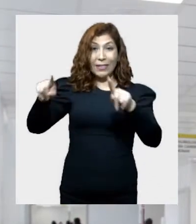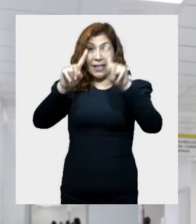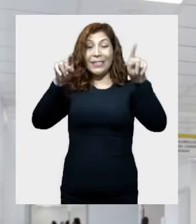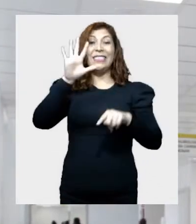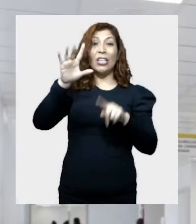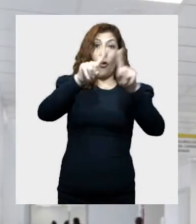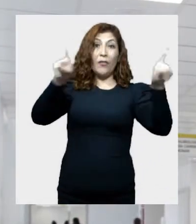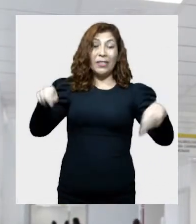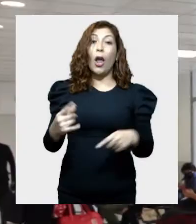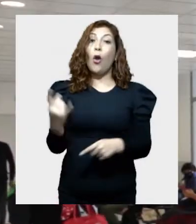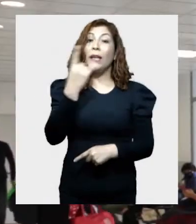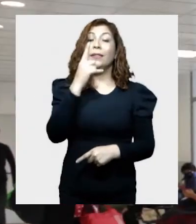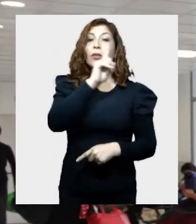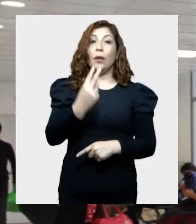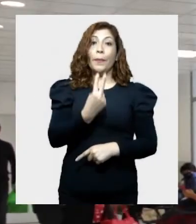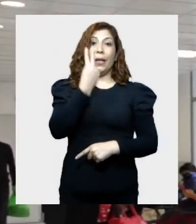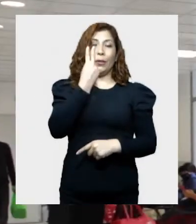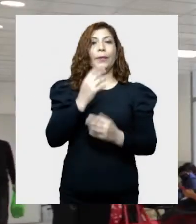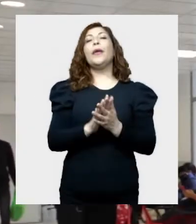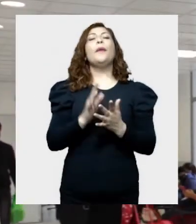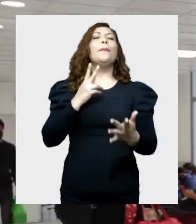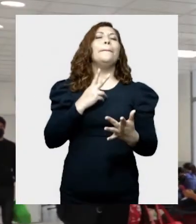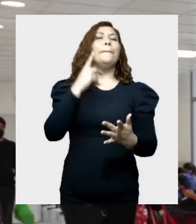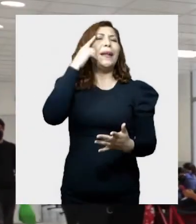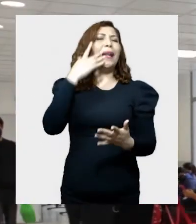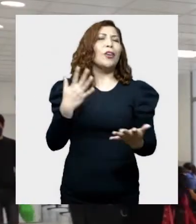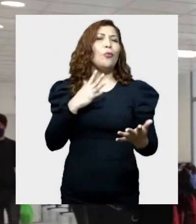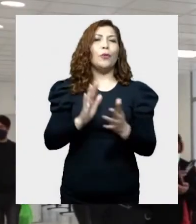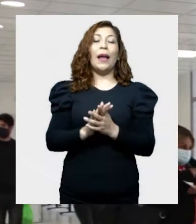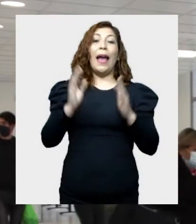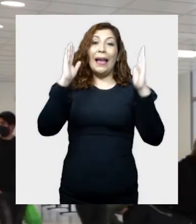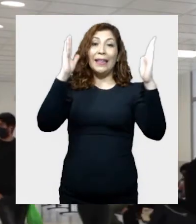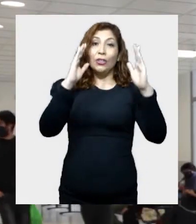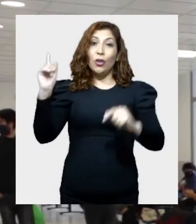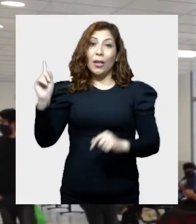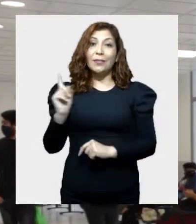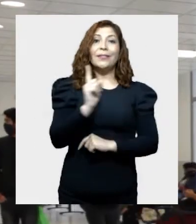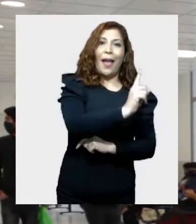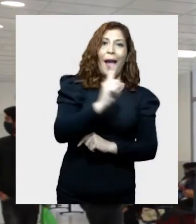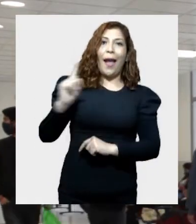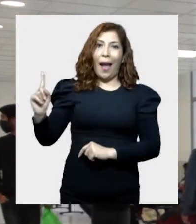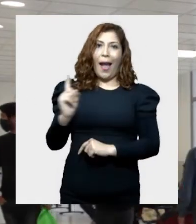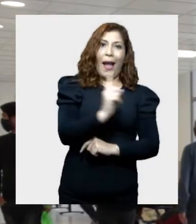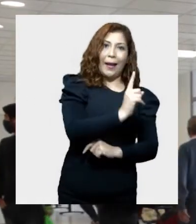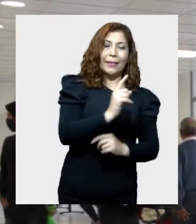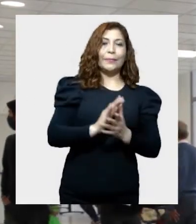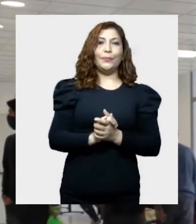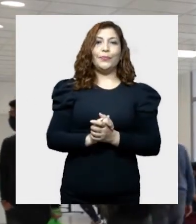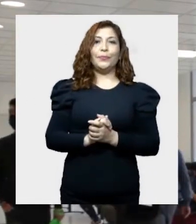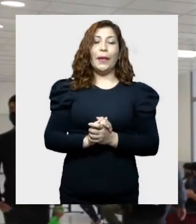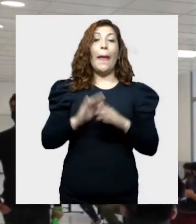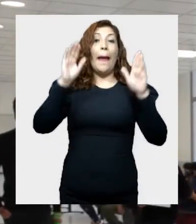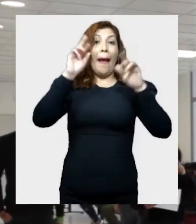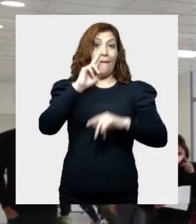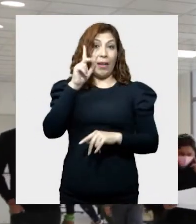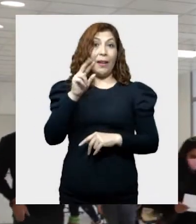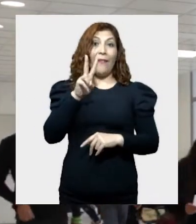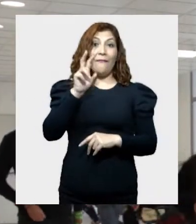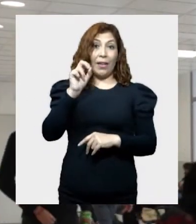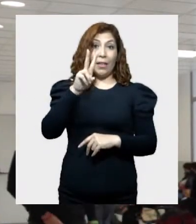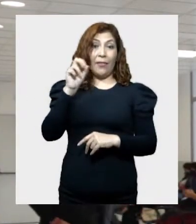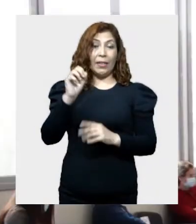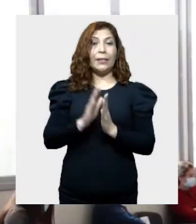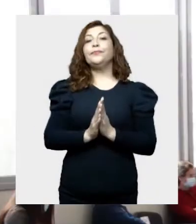no respiratoria, con el consecuente impacto en las atenciones ambulatorias. En el mismo mes de abril de 2020,